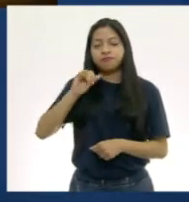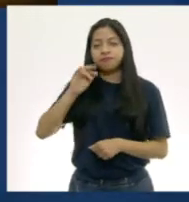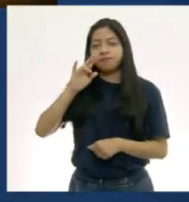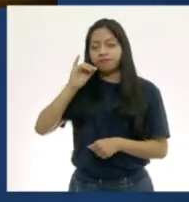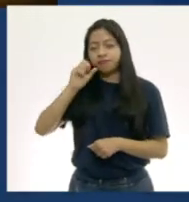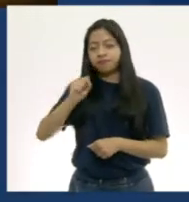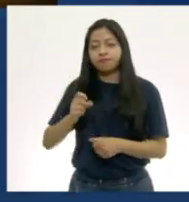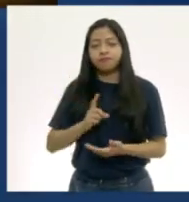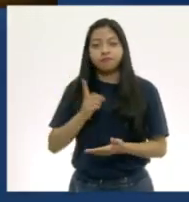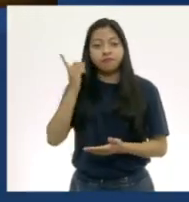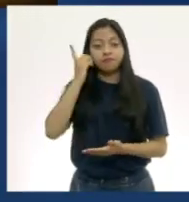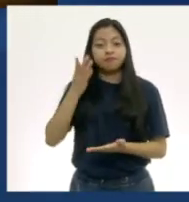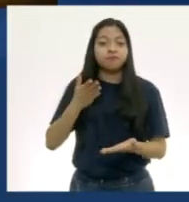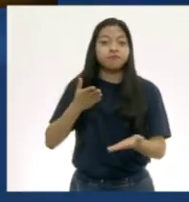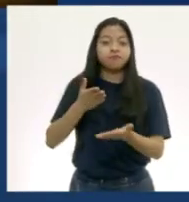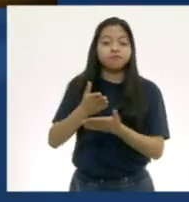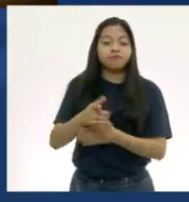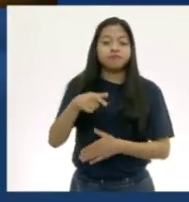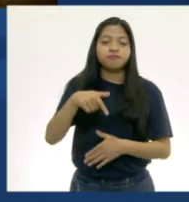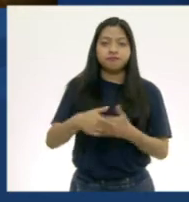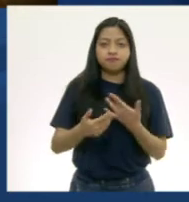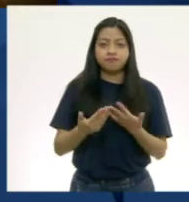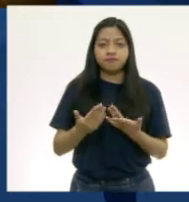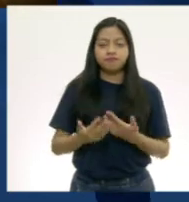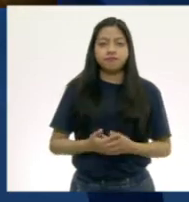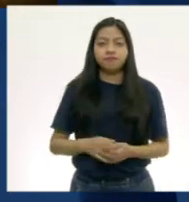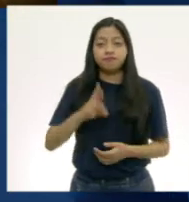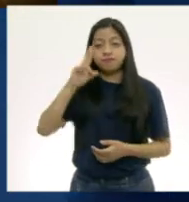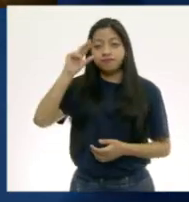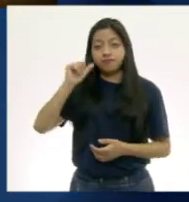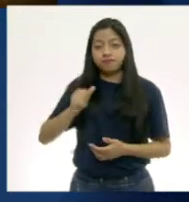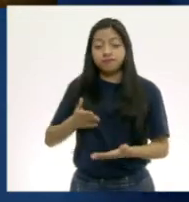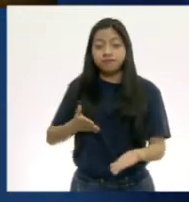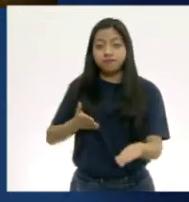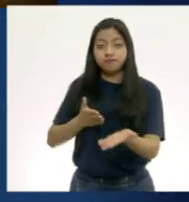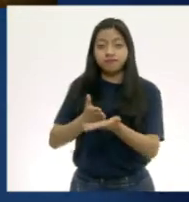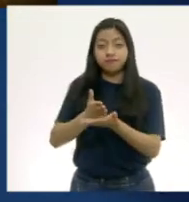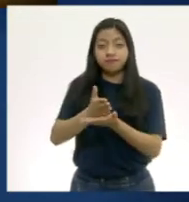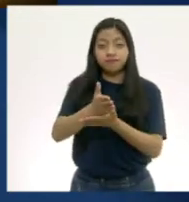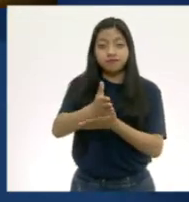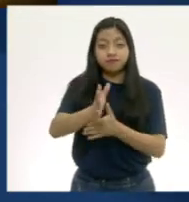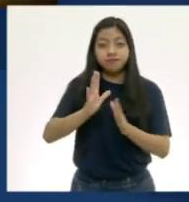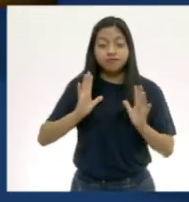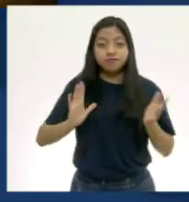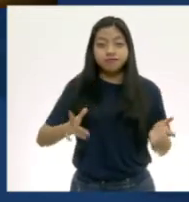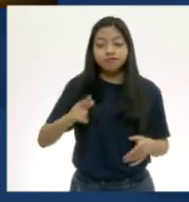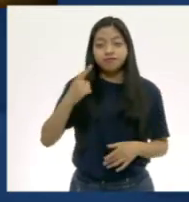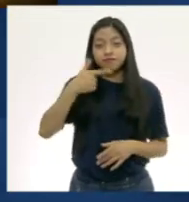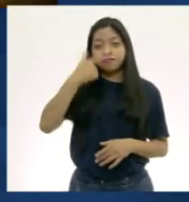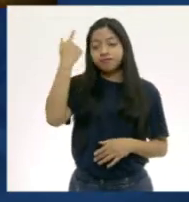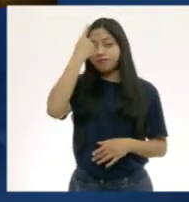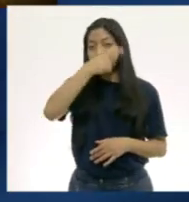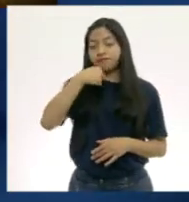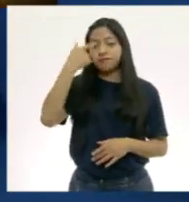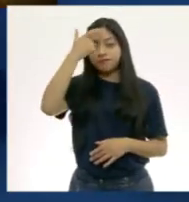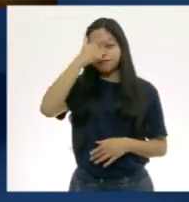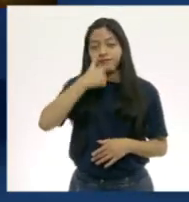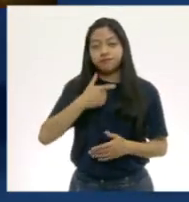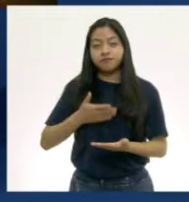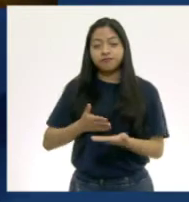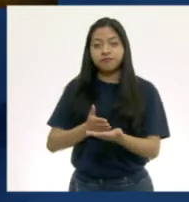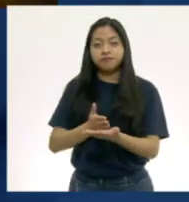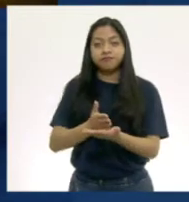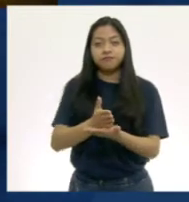allá, permanece en el inframundo. Ra, tras atravesar triunfante las 12 horas de la noche, aparece de nuevo